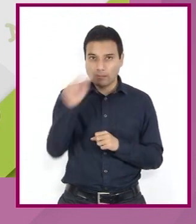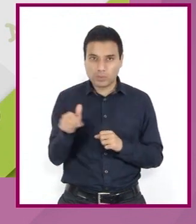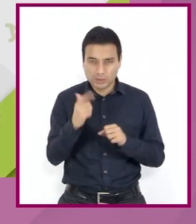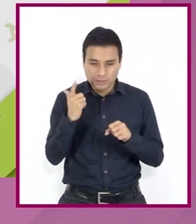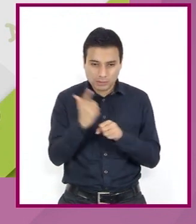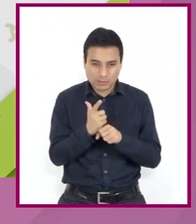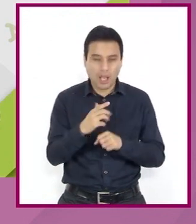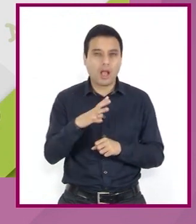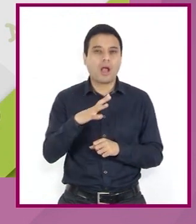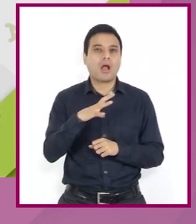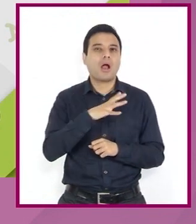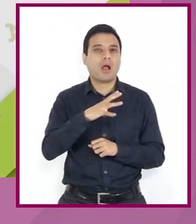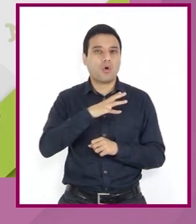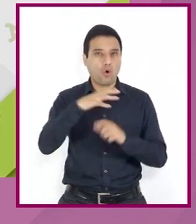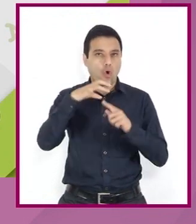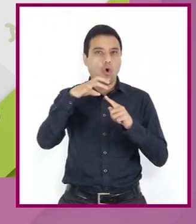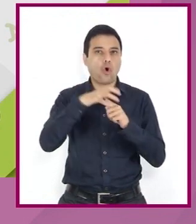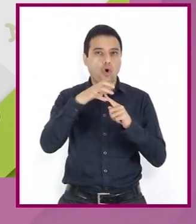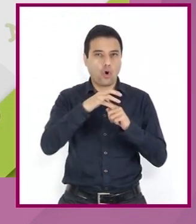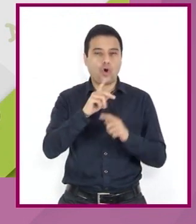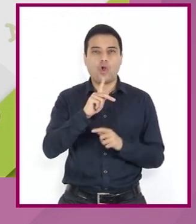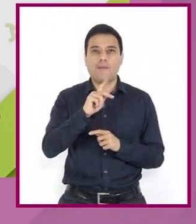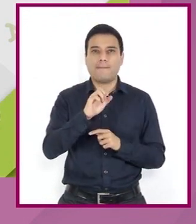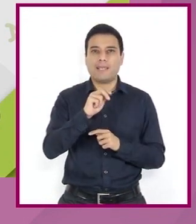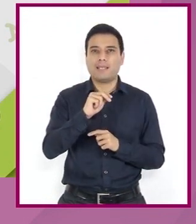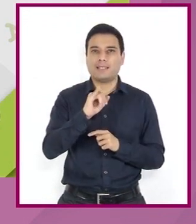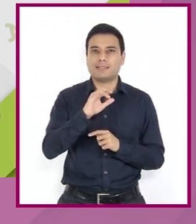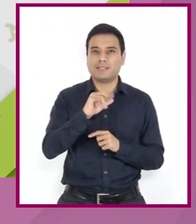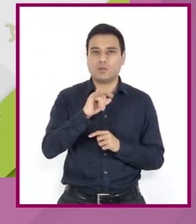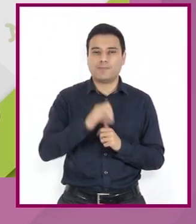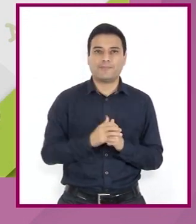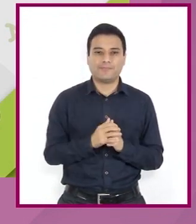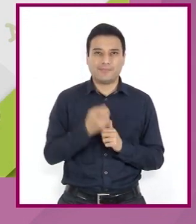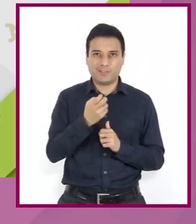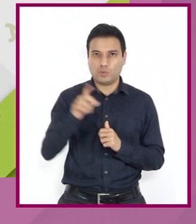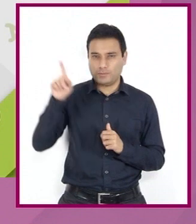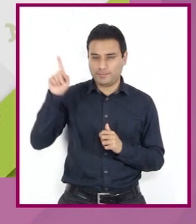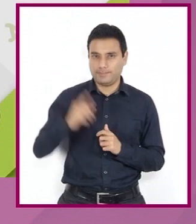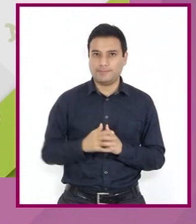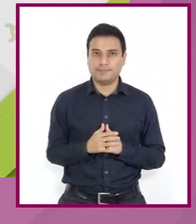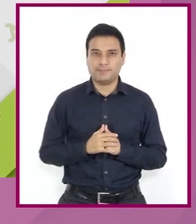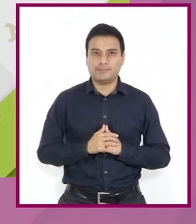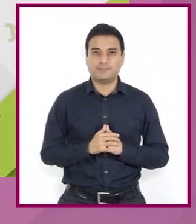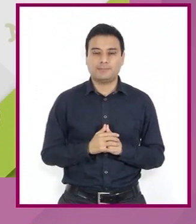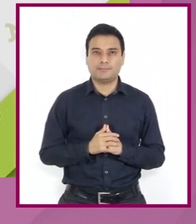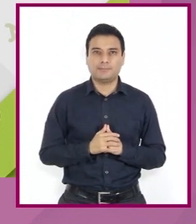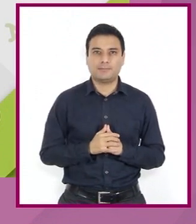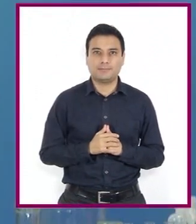que se trataba del hongo Penicillium notatum, que es el que se muestra en pantalla.